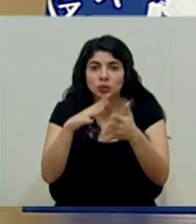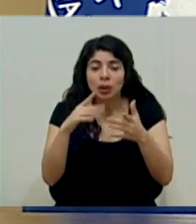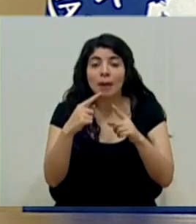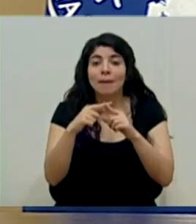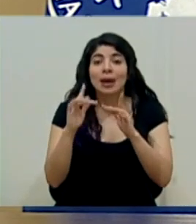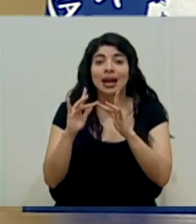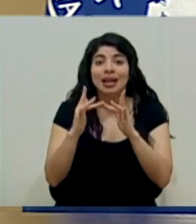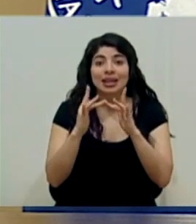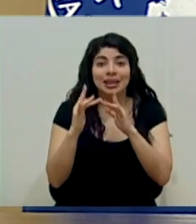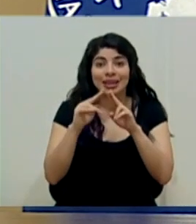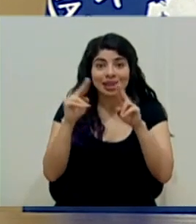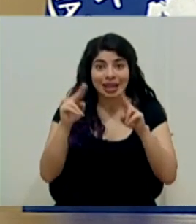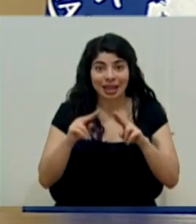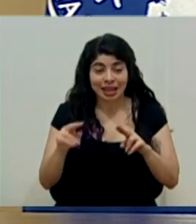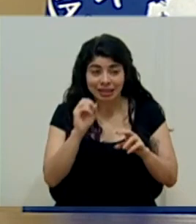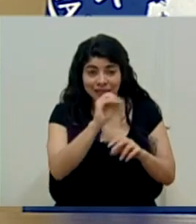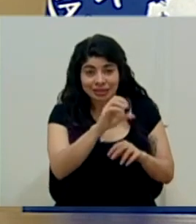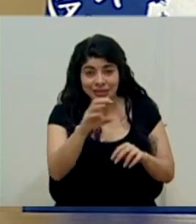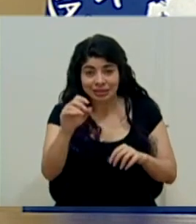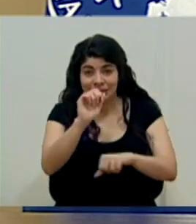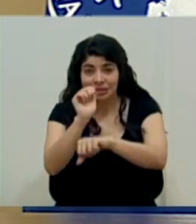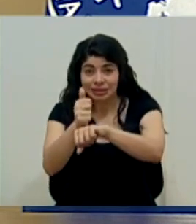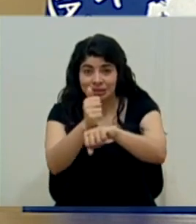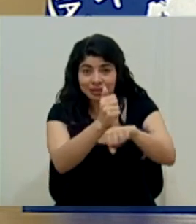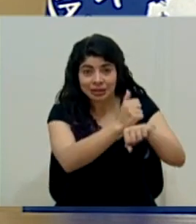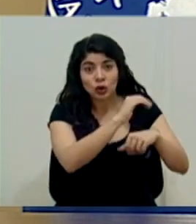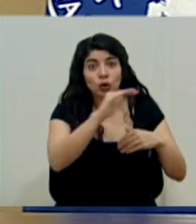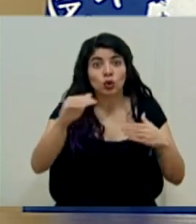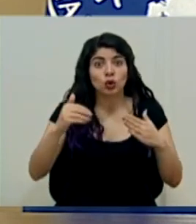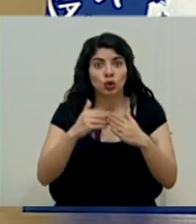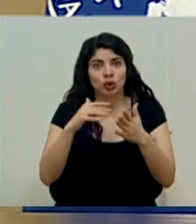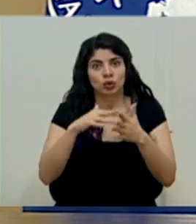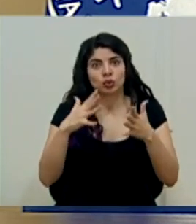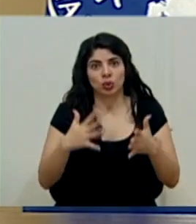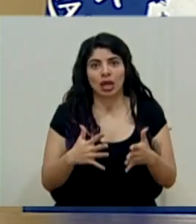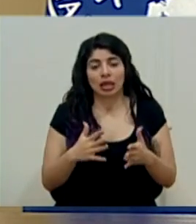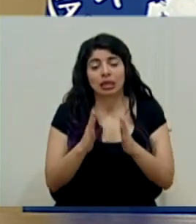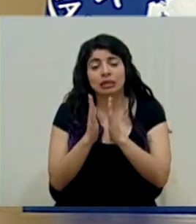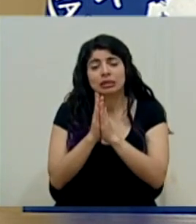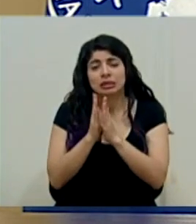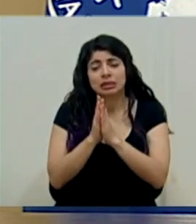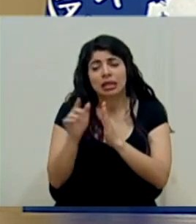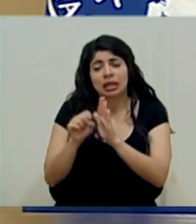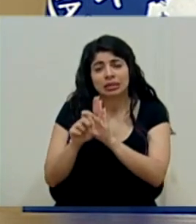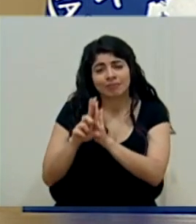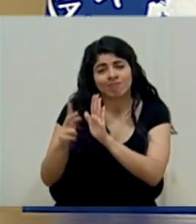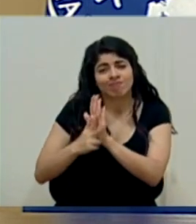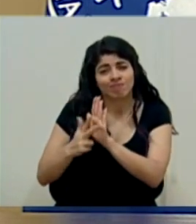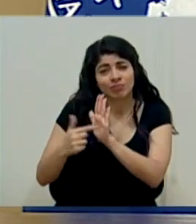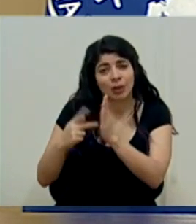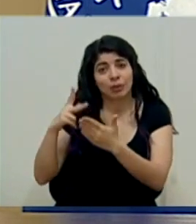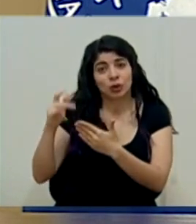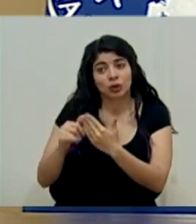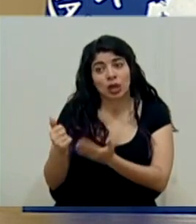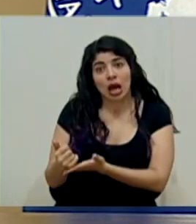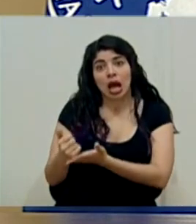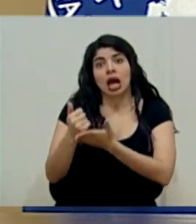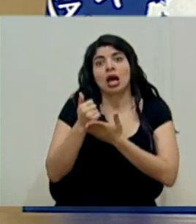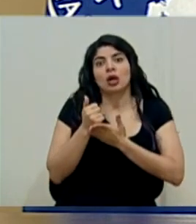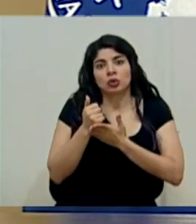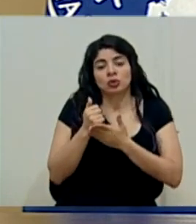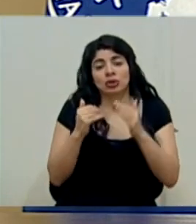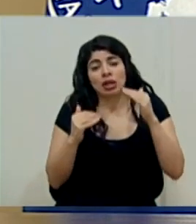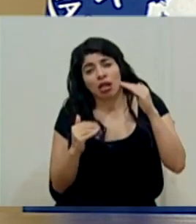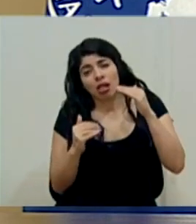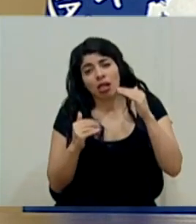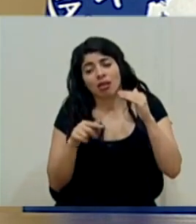conectividad a todos los estudiantes del país. Y el ruego es la aprobación de este proyecto que permitirá cerrar